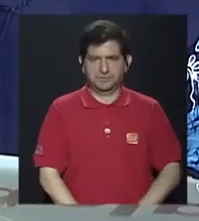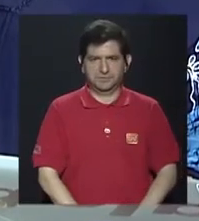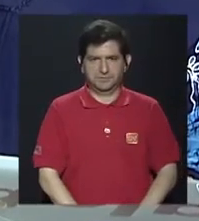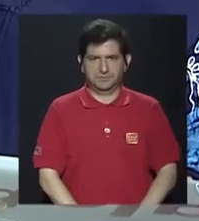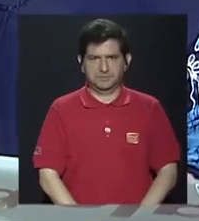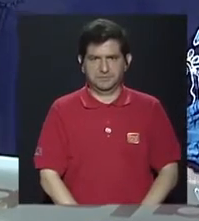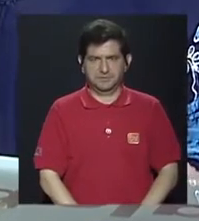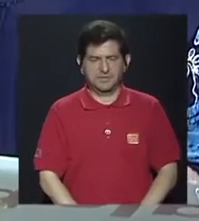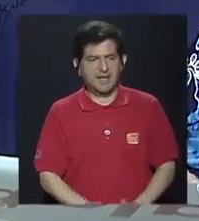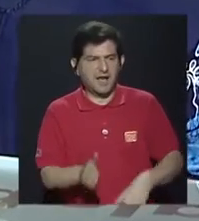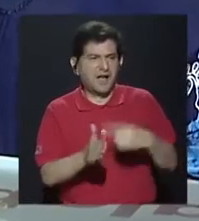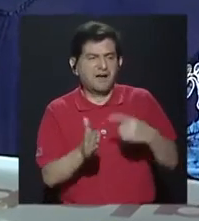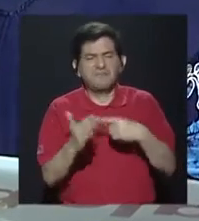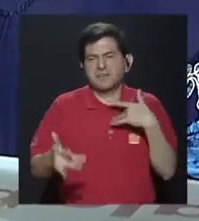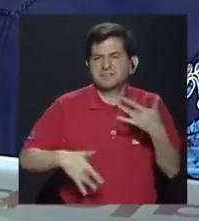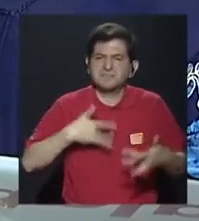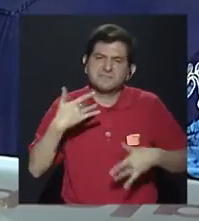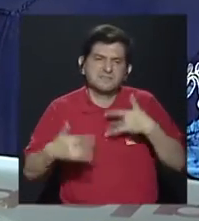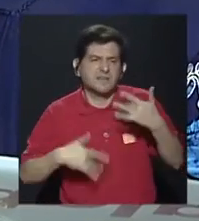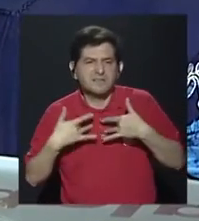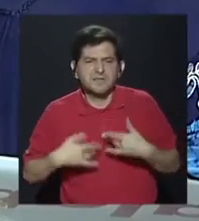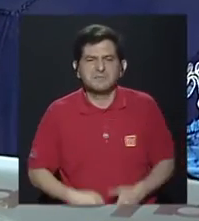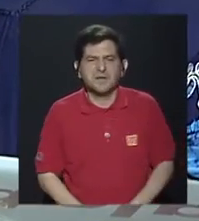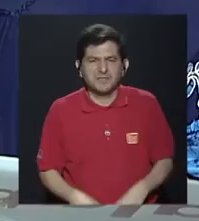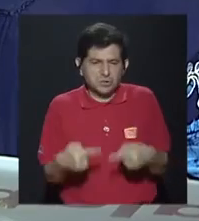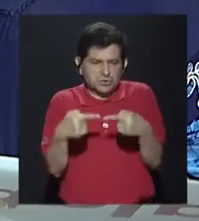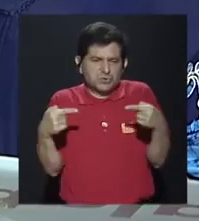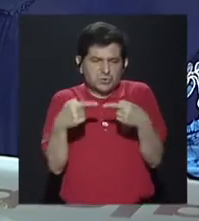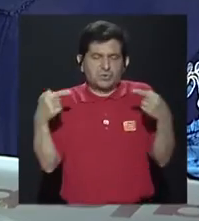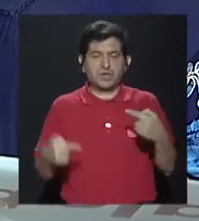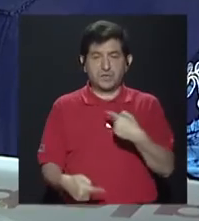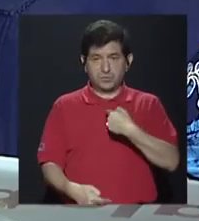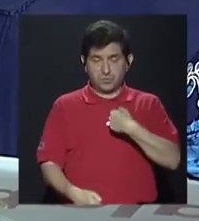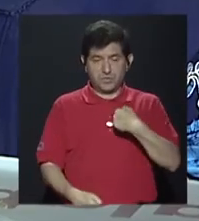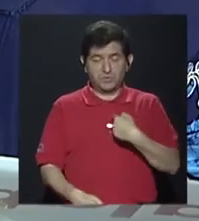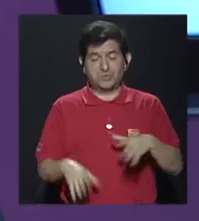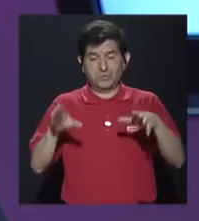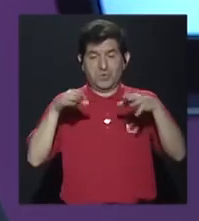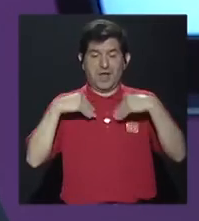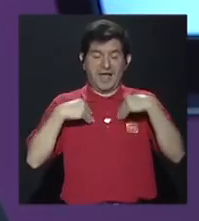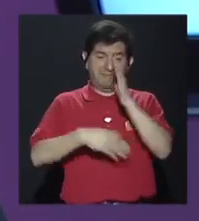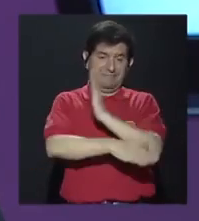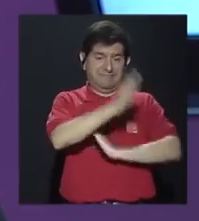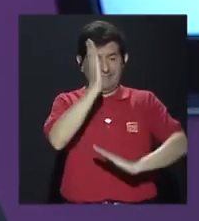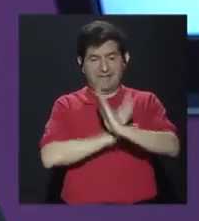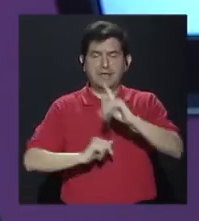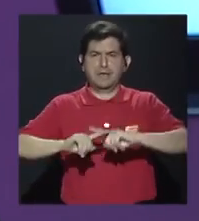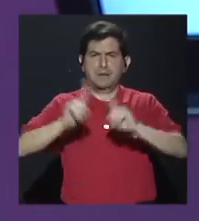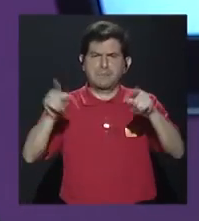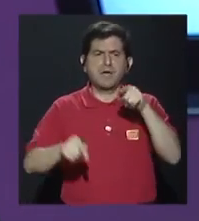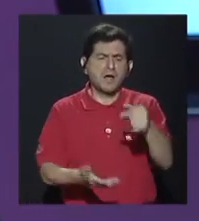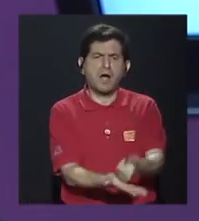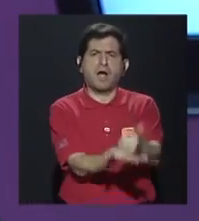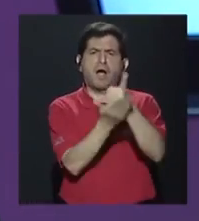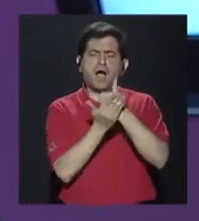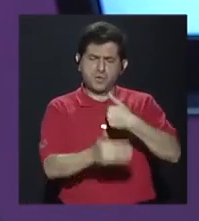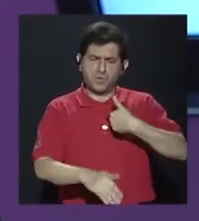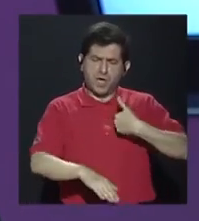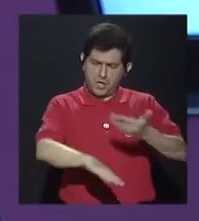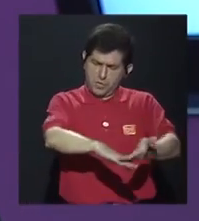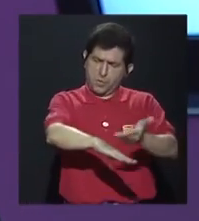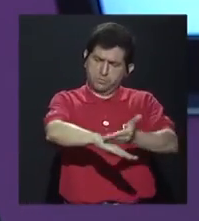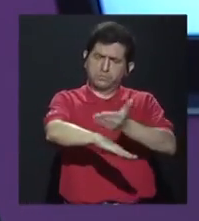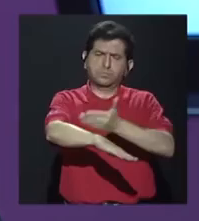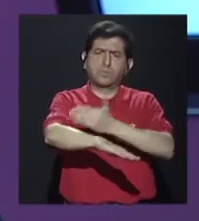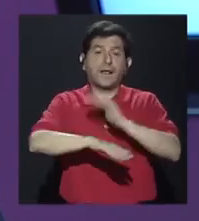De sentimientos ahí encontrados cuando adquirí la discapacidad, pero eso me ayudó mucho a salir adelante,